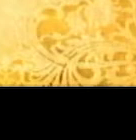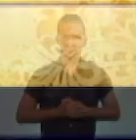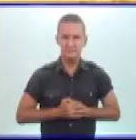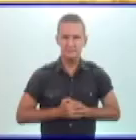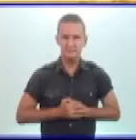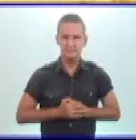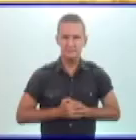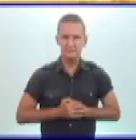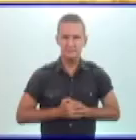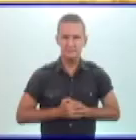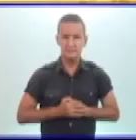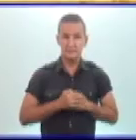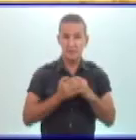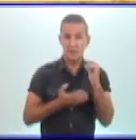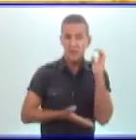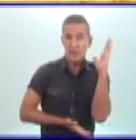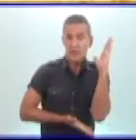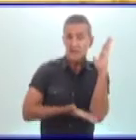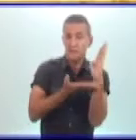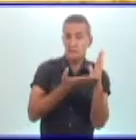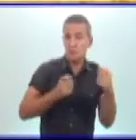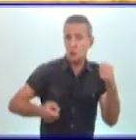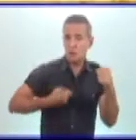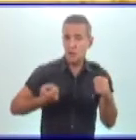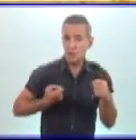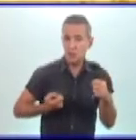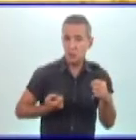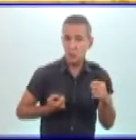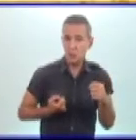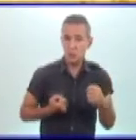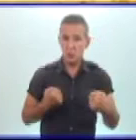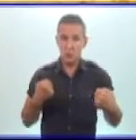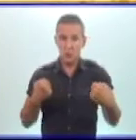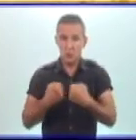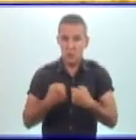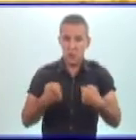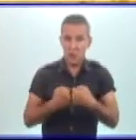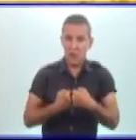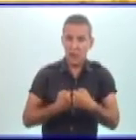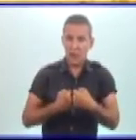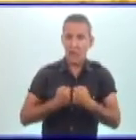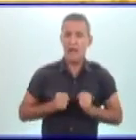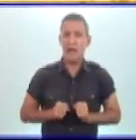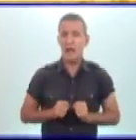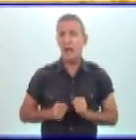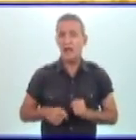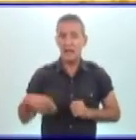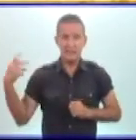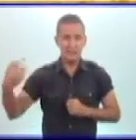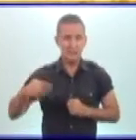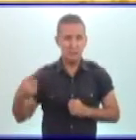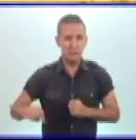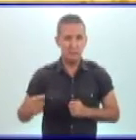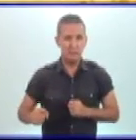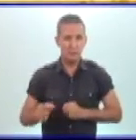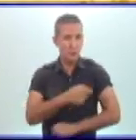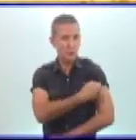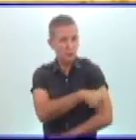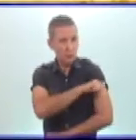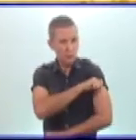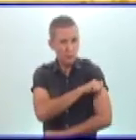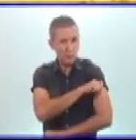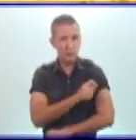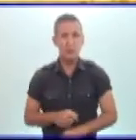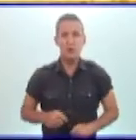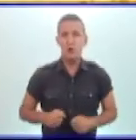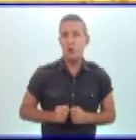Creció la lucha colonial de sus pueblos y en algunos por la independencia y contra la dominación extranjera, lo que constituye una característica esencial de esta